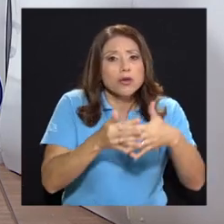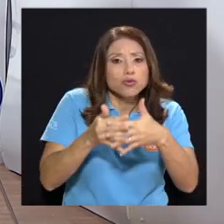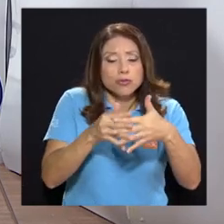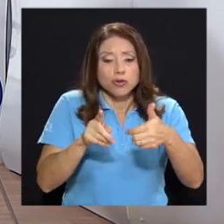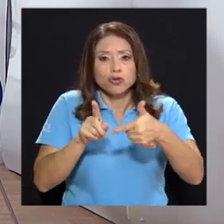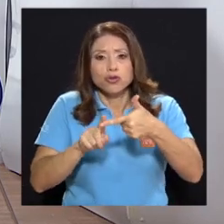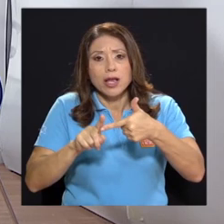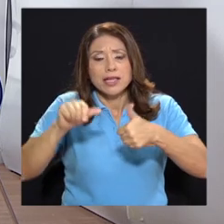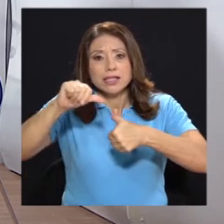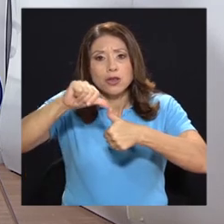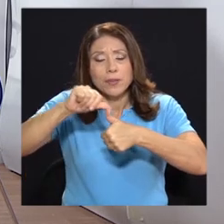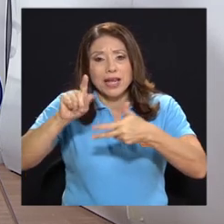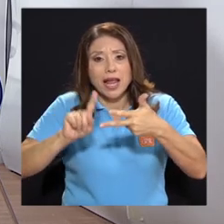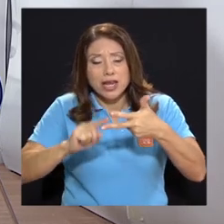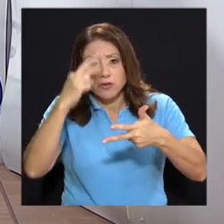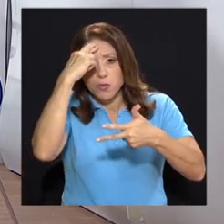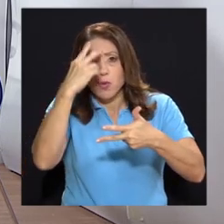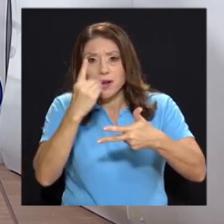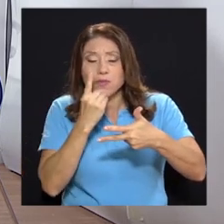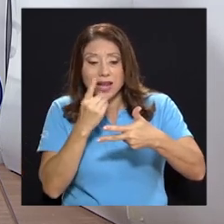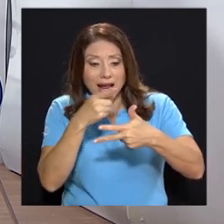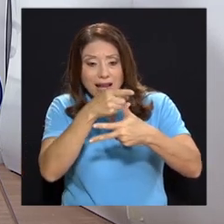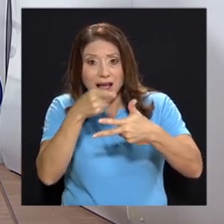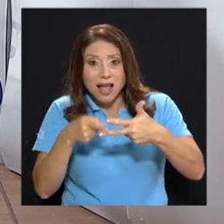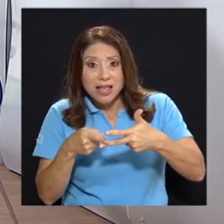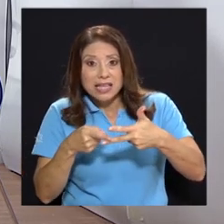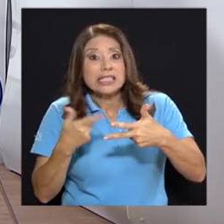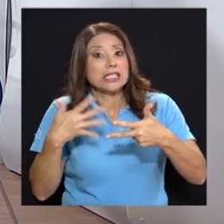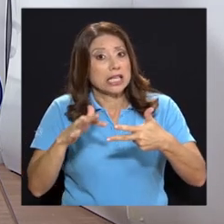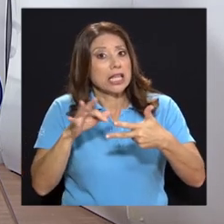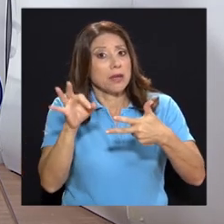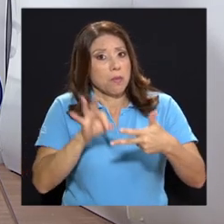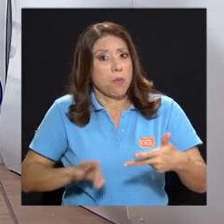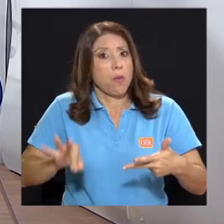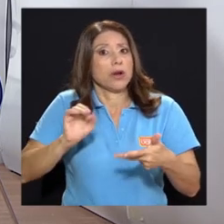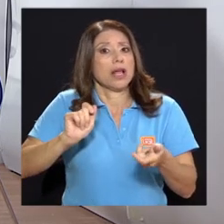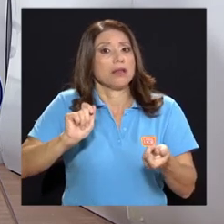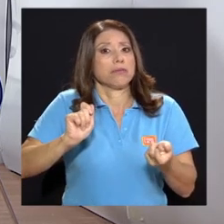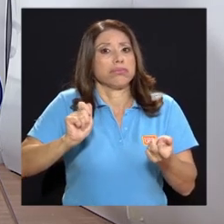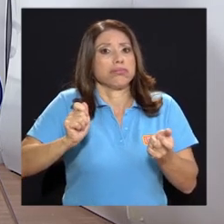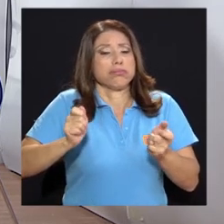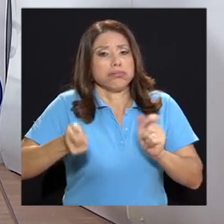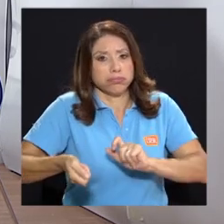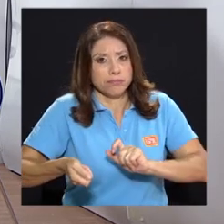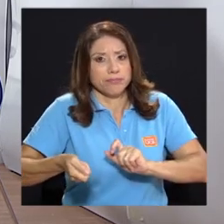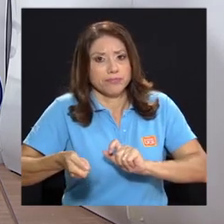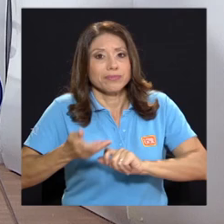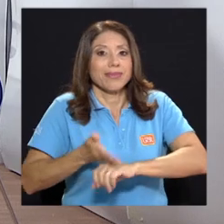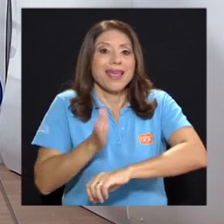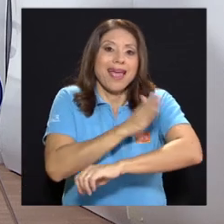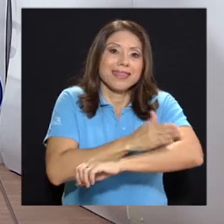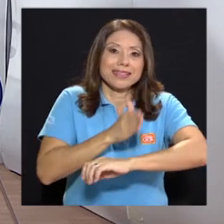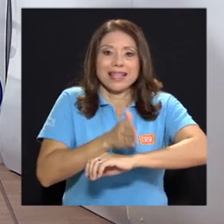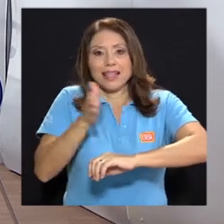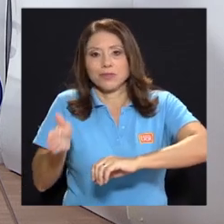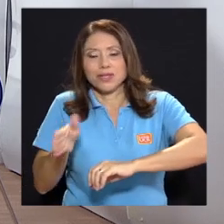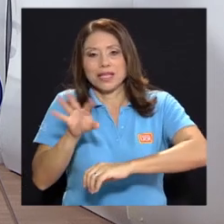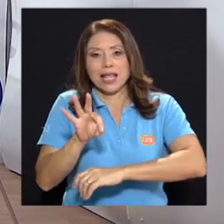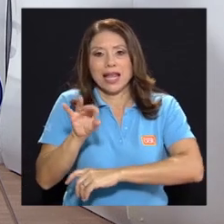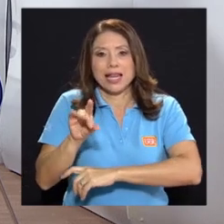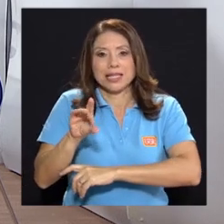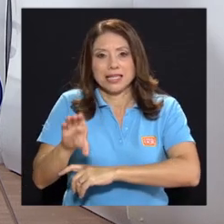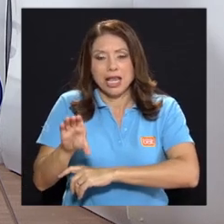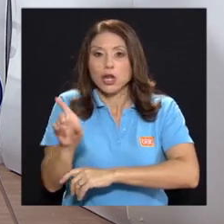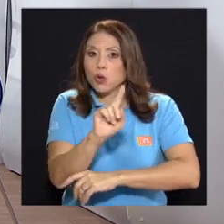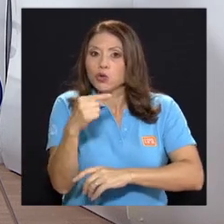otro país involucrado se habían modificado de manera importante y antes y después del tlc no sólo están